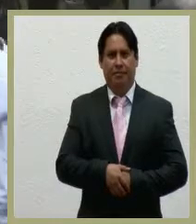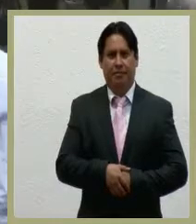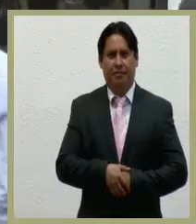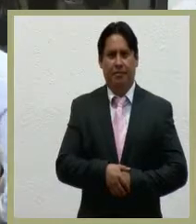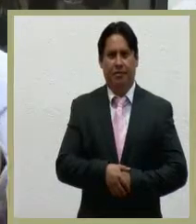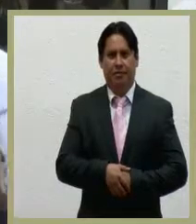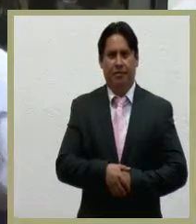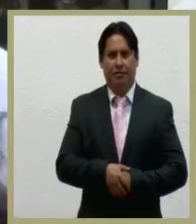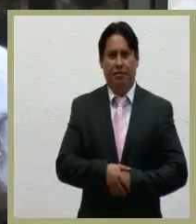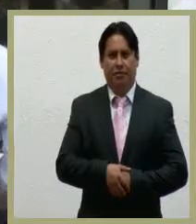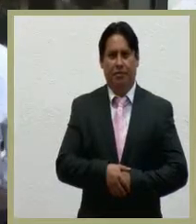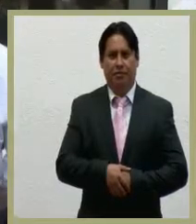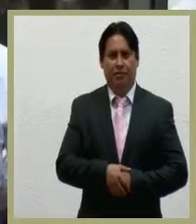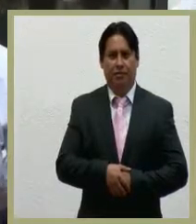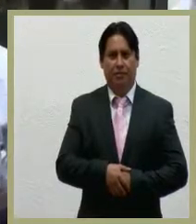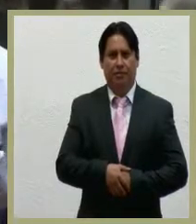Siendo las